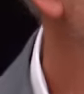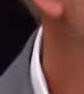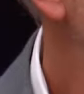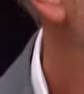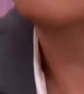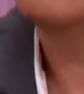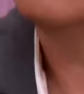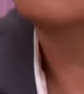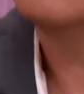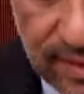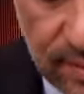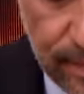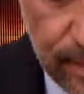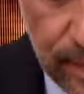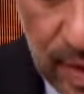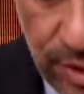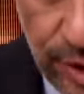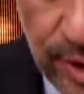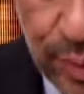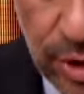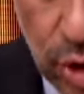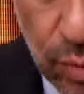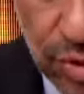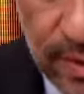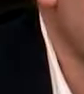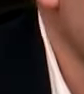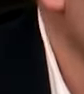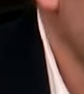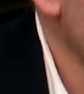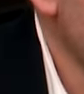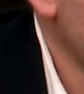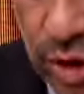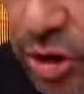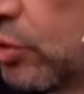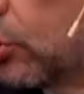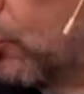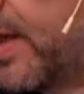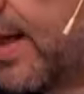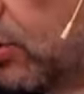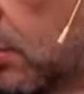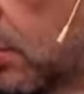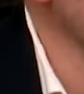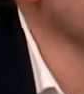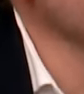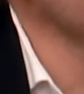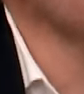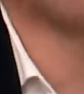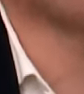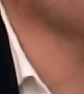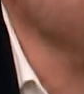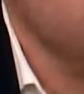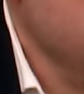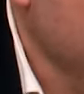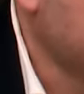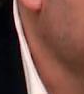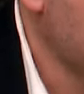de eso las ganancias claro de impuesto a los combustibles monotributo duplicado el impuesto Es cierto que no tenés el impuesto